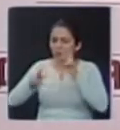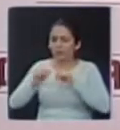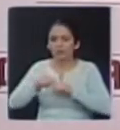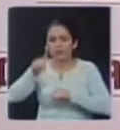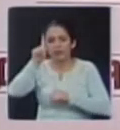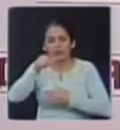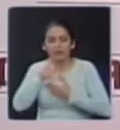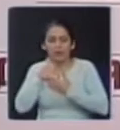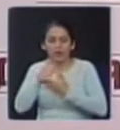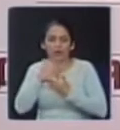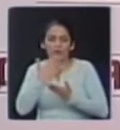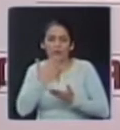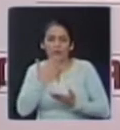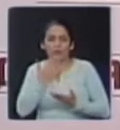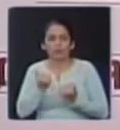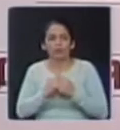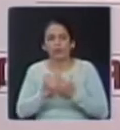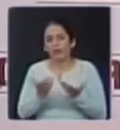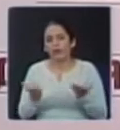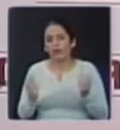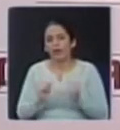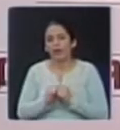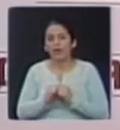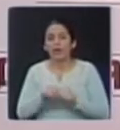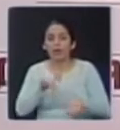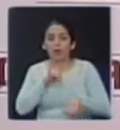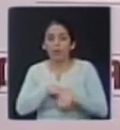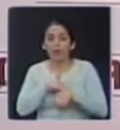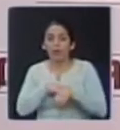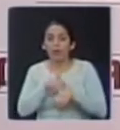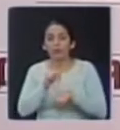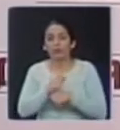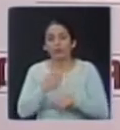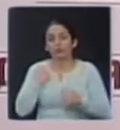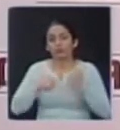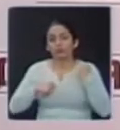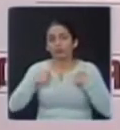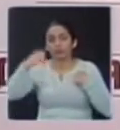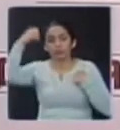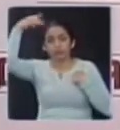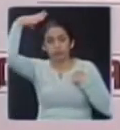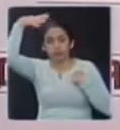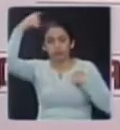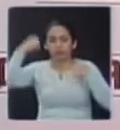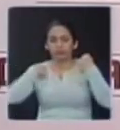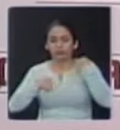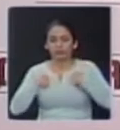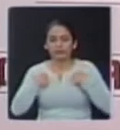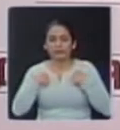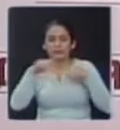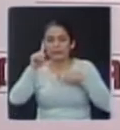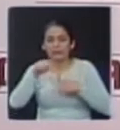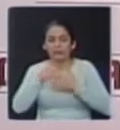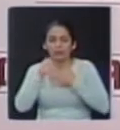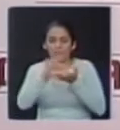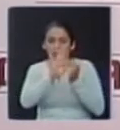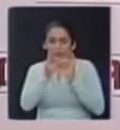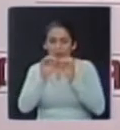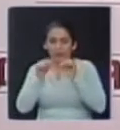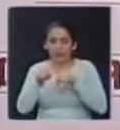tema de infraestructura, específicamente en los baños, en las duchas. Sí, entonces este dinero va a servir para